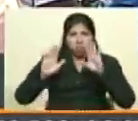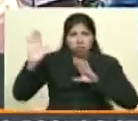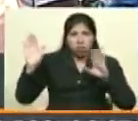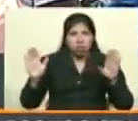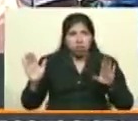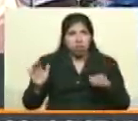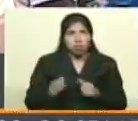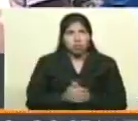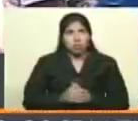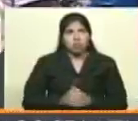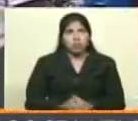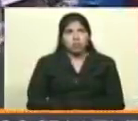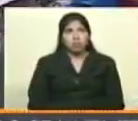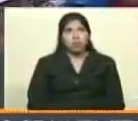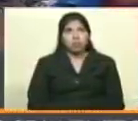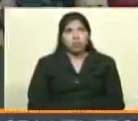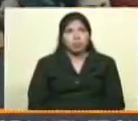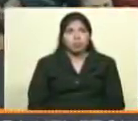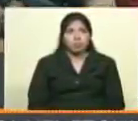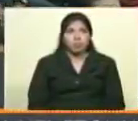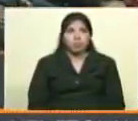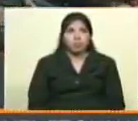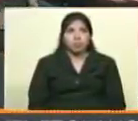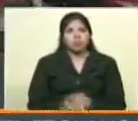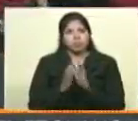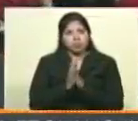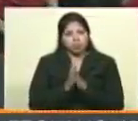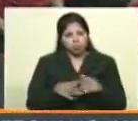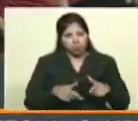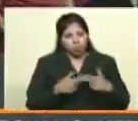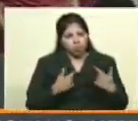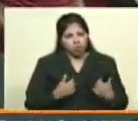Abran su corazón y pidamos su bendición.